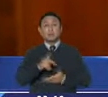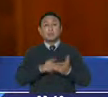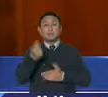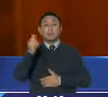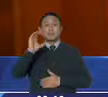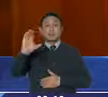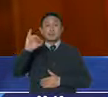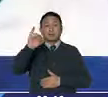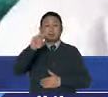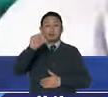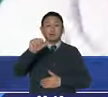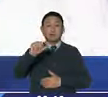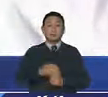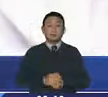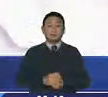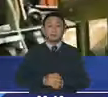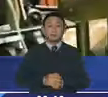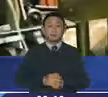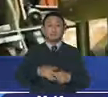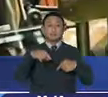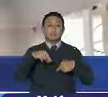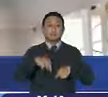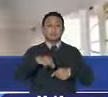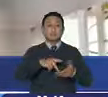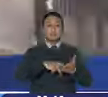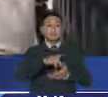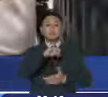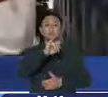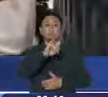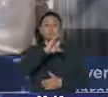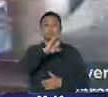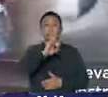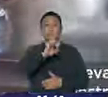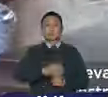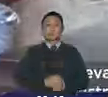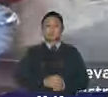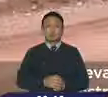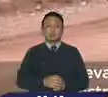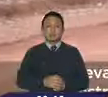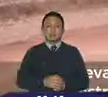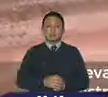IVA durante los feriados y el de consumos especiales.